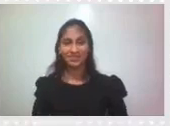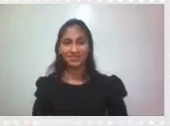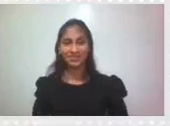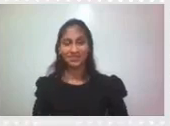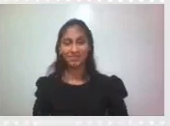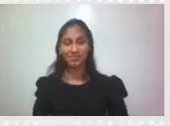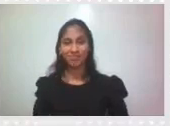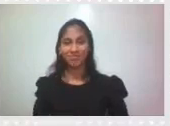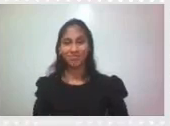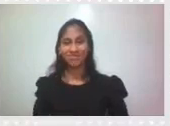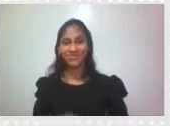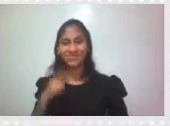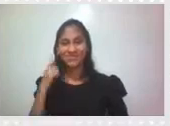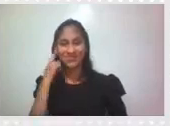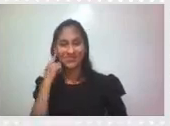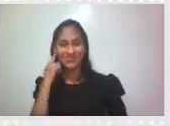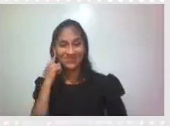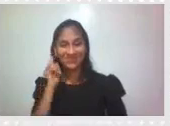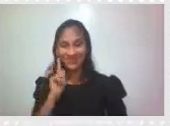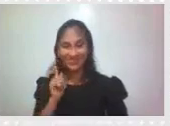El micro, Ferela.